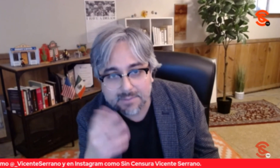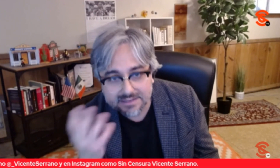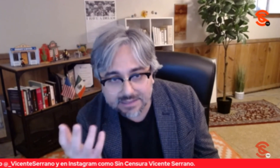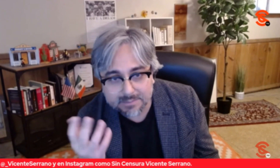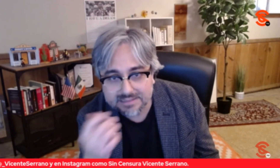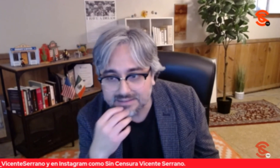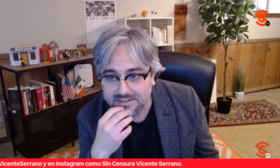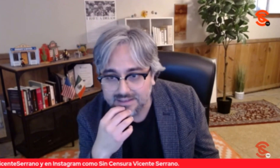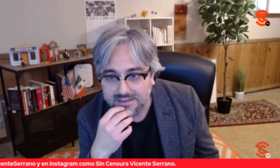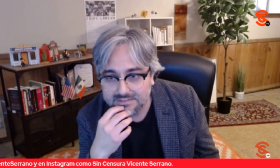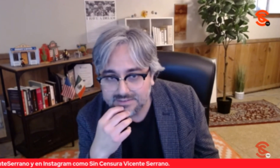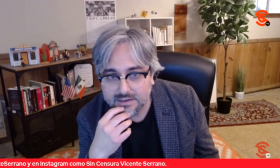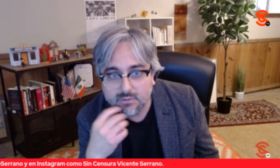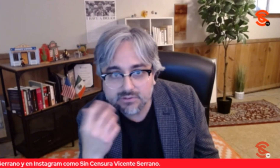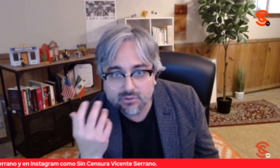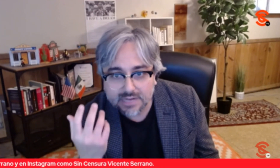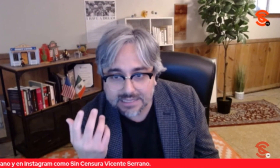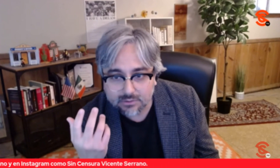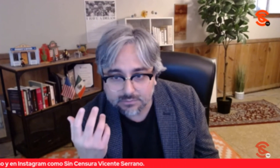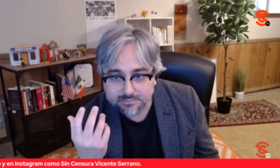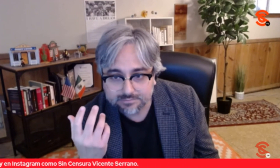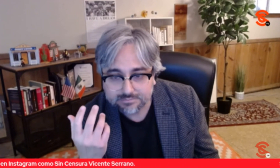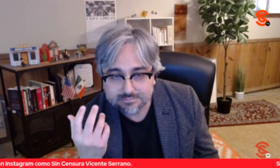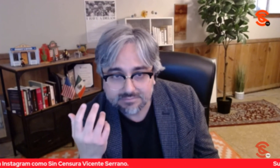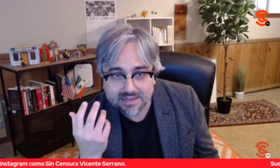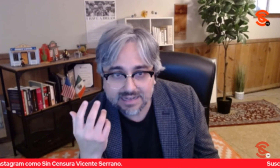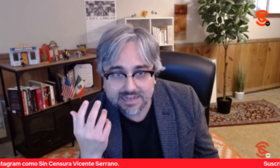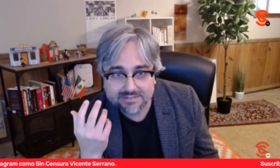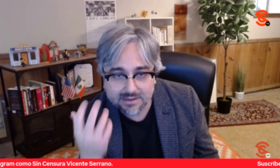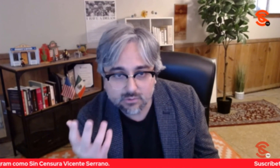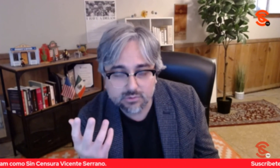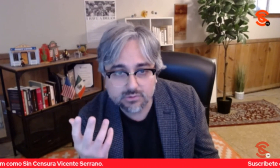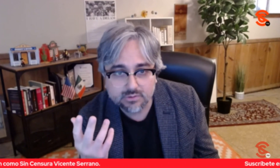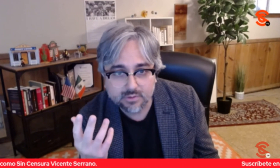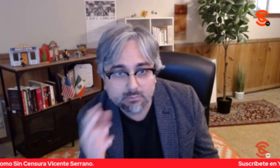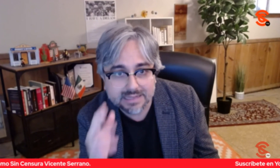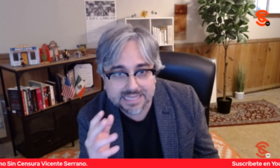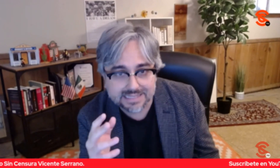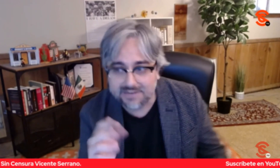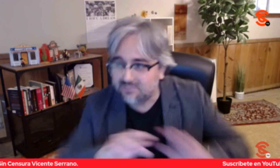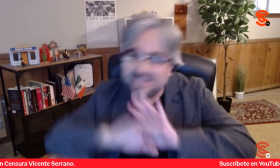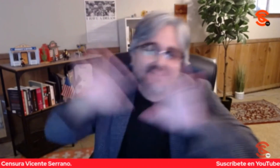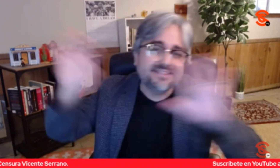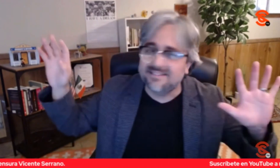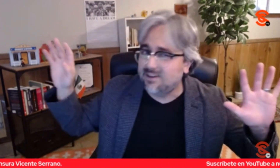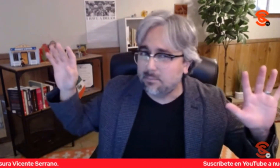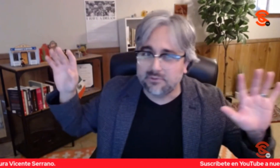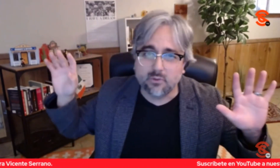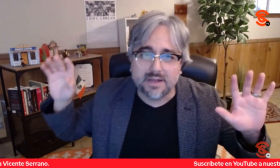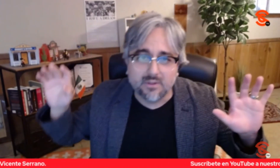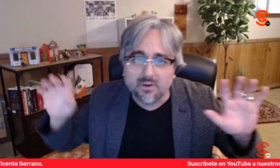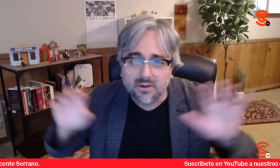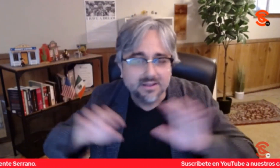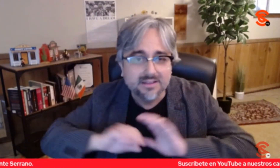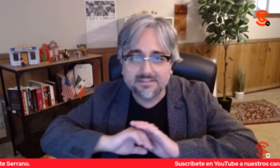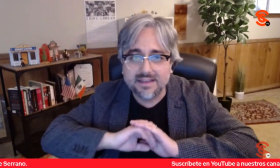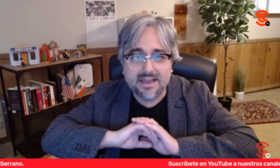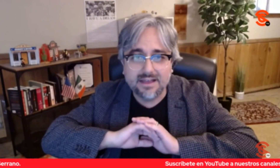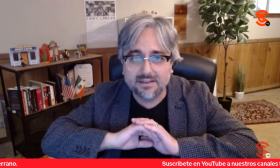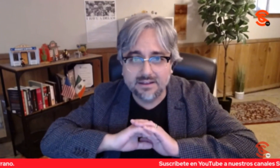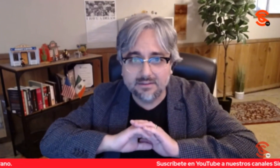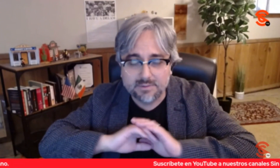comunicación abiertamente estén cuestionando la salud de un mandatario, sea quien sea López